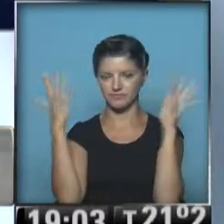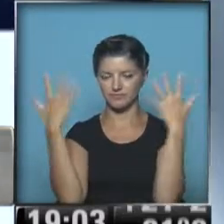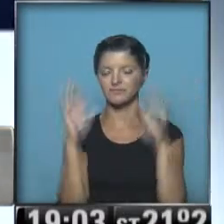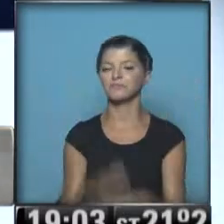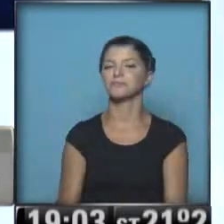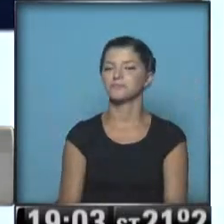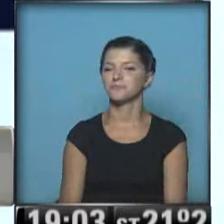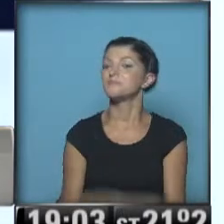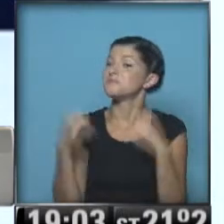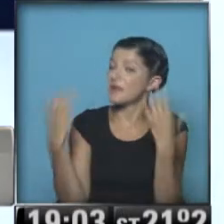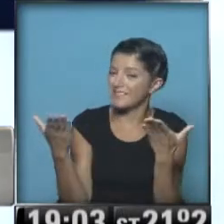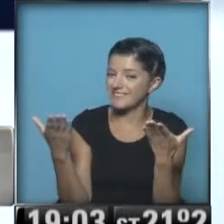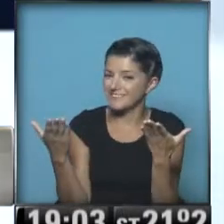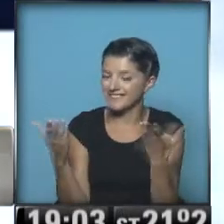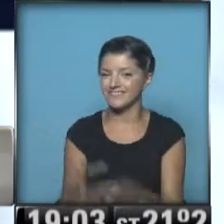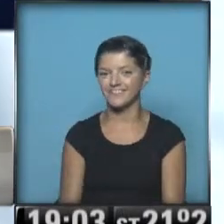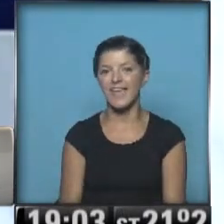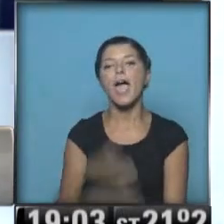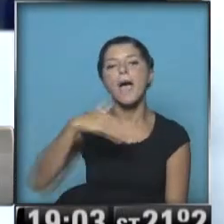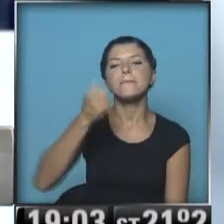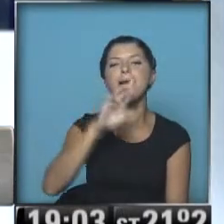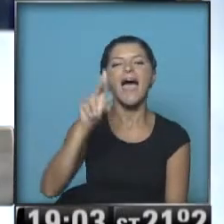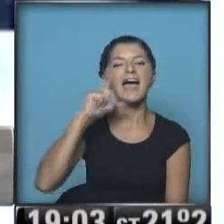Bueno. Buenas tardes, señora Presidenta.